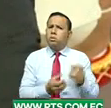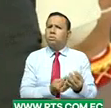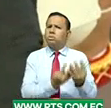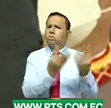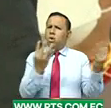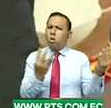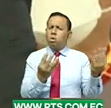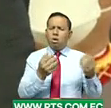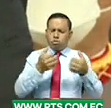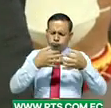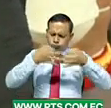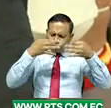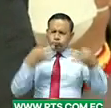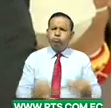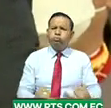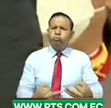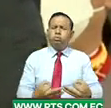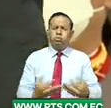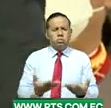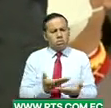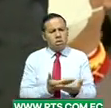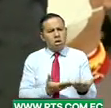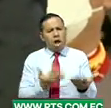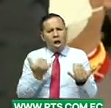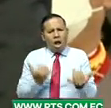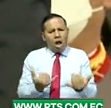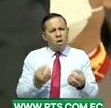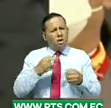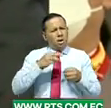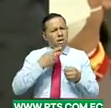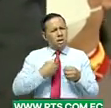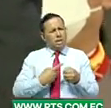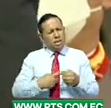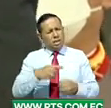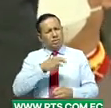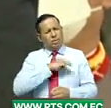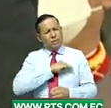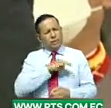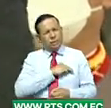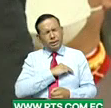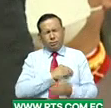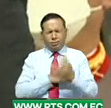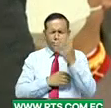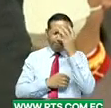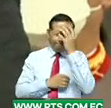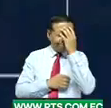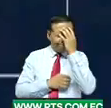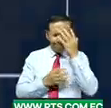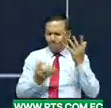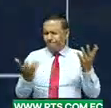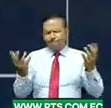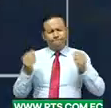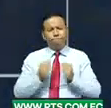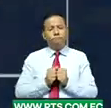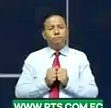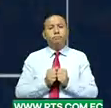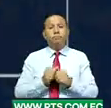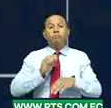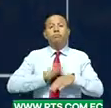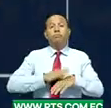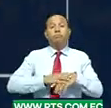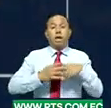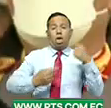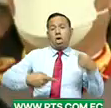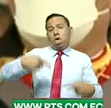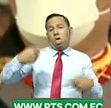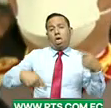merece lo que hoy sucede en el municipio de la ciudad de Quito. Disputa por la alcaldía de